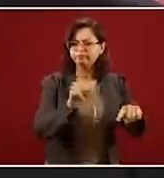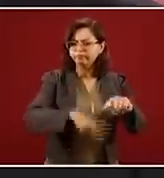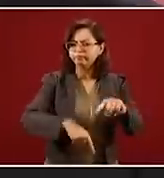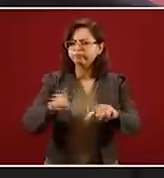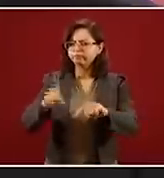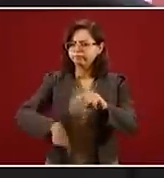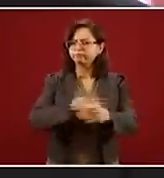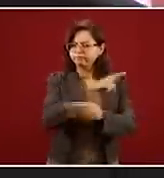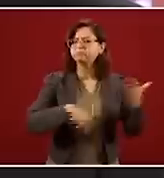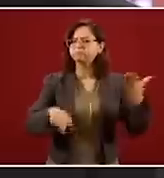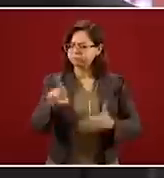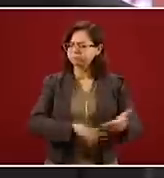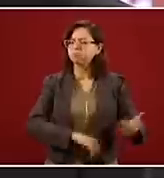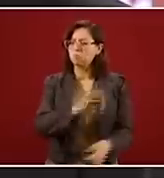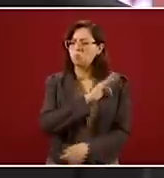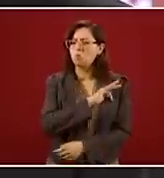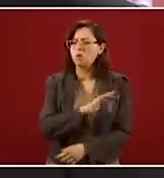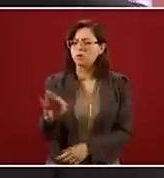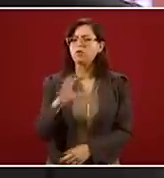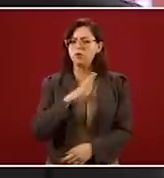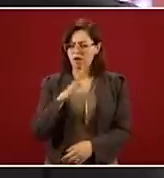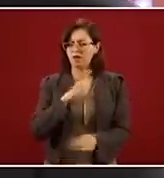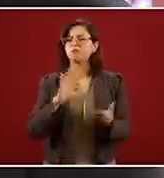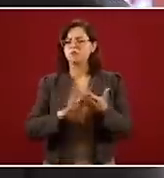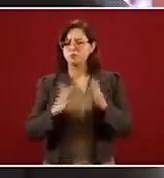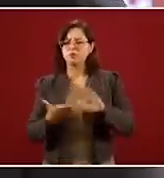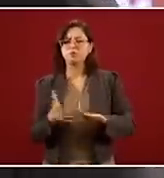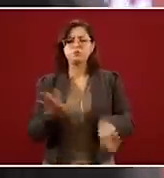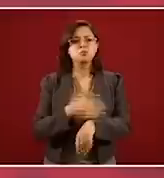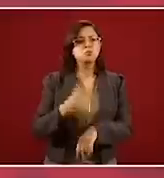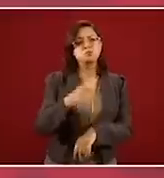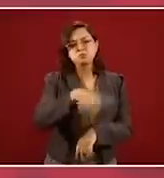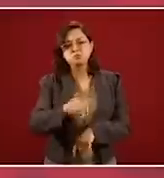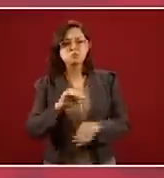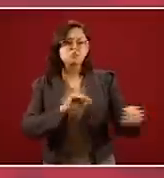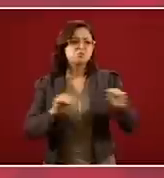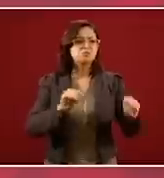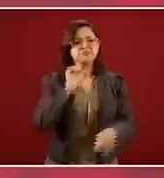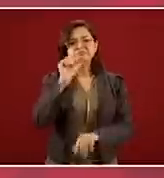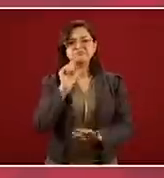para cancelar esos contratos, porque no están invirtiendo.